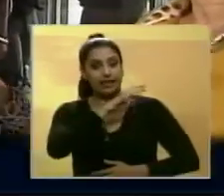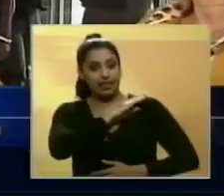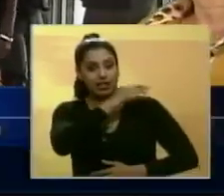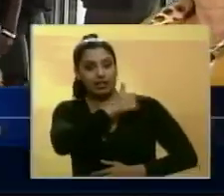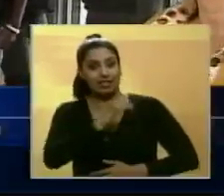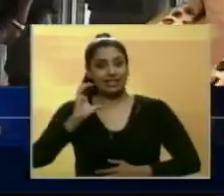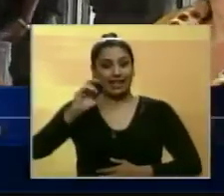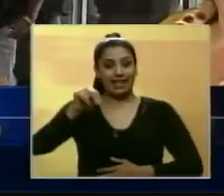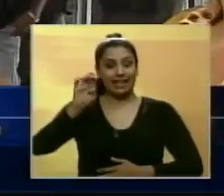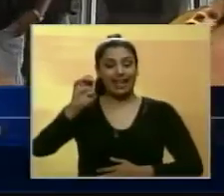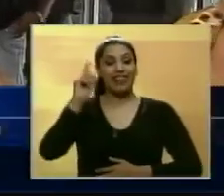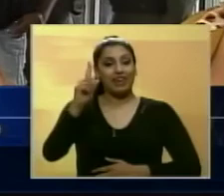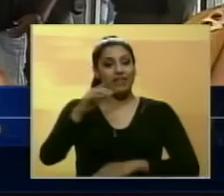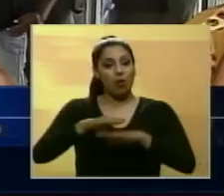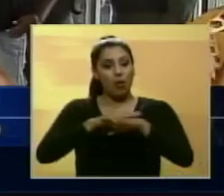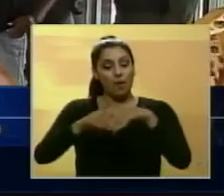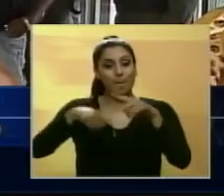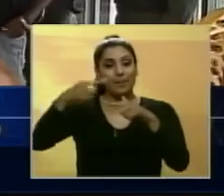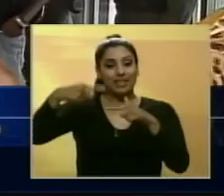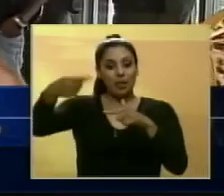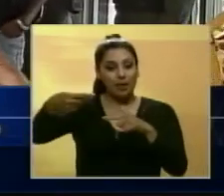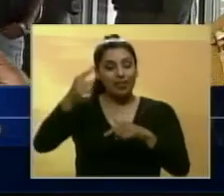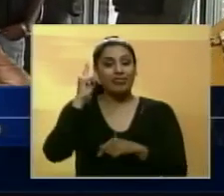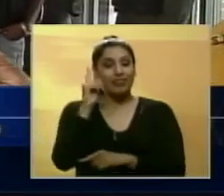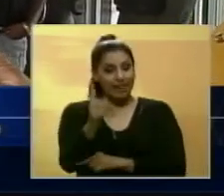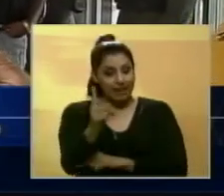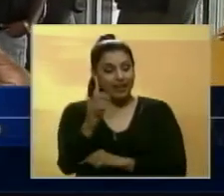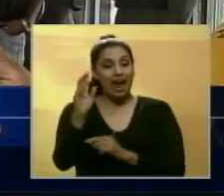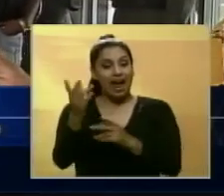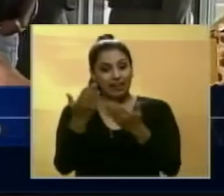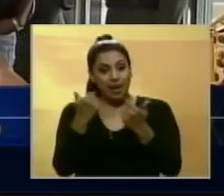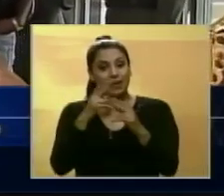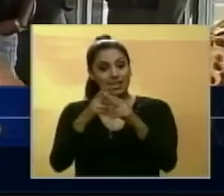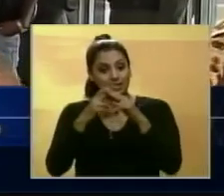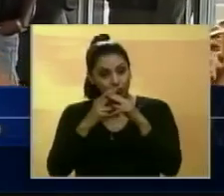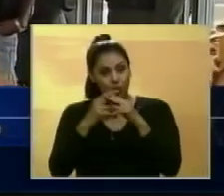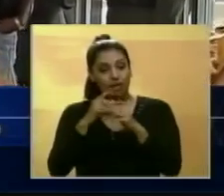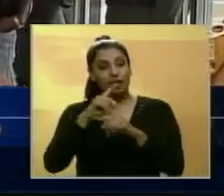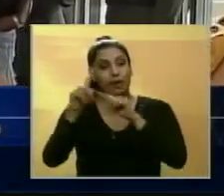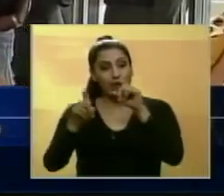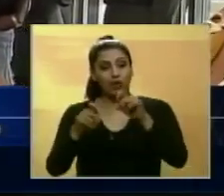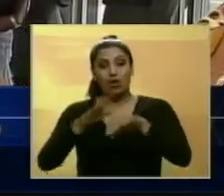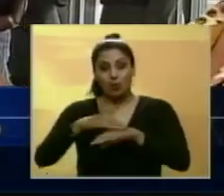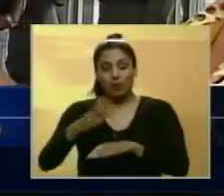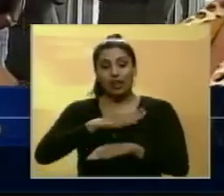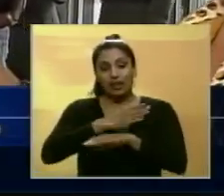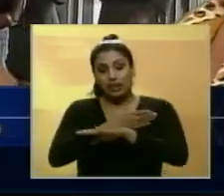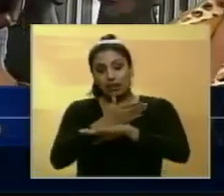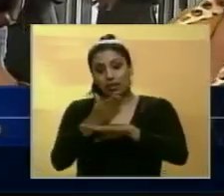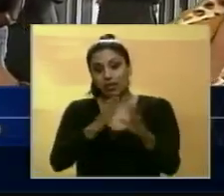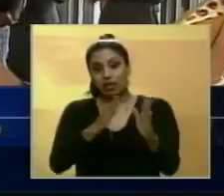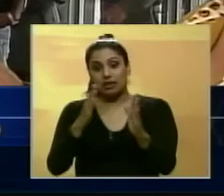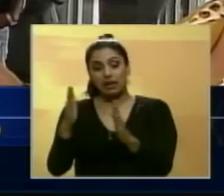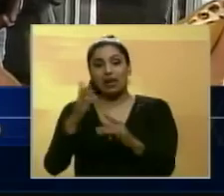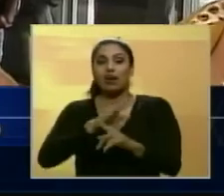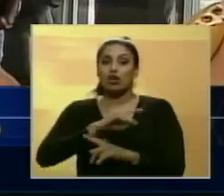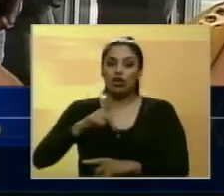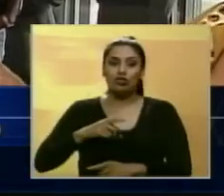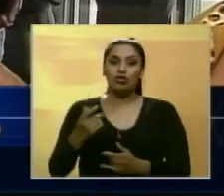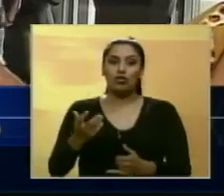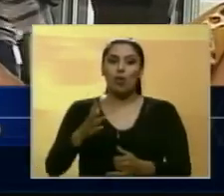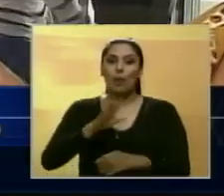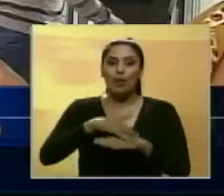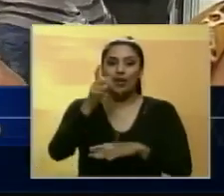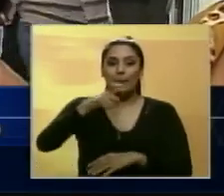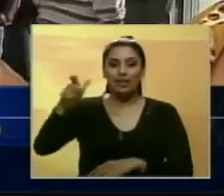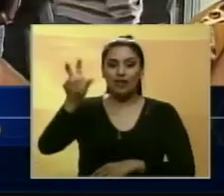CNE este jueves, pasado mañana. Allí debería haber respuesta a esta solicitud porque el tiempo está corriendo y sobre todo